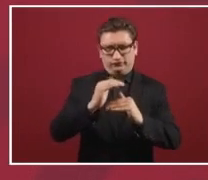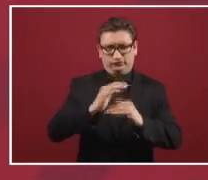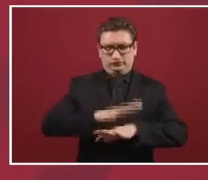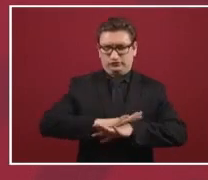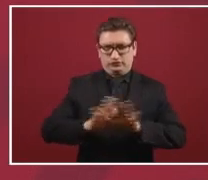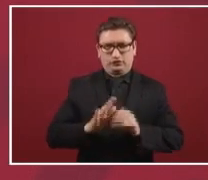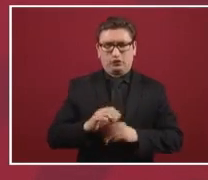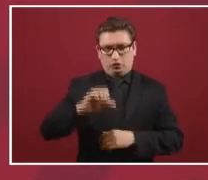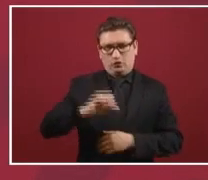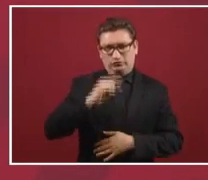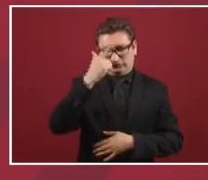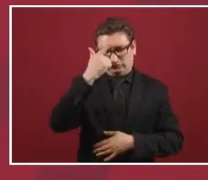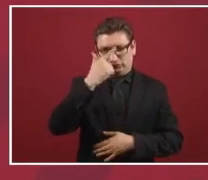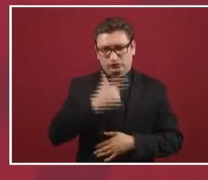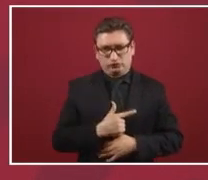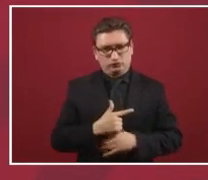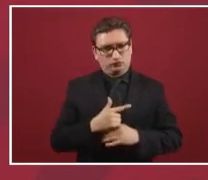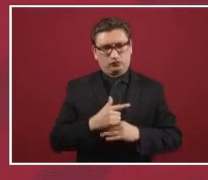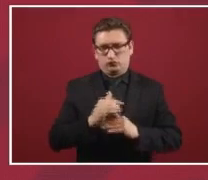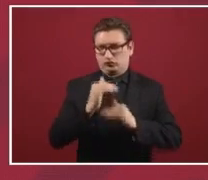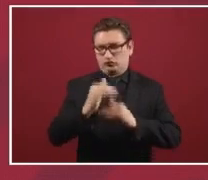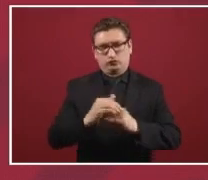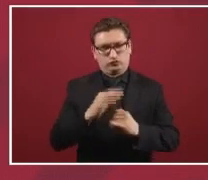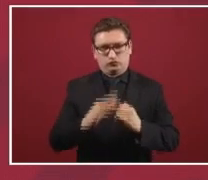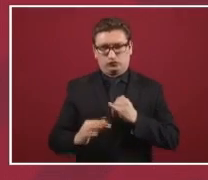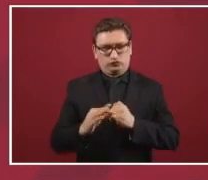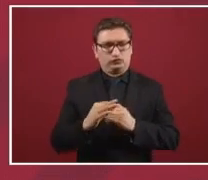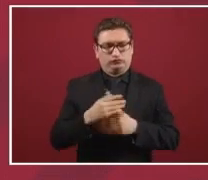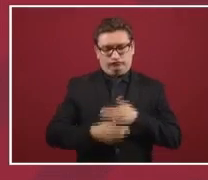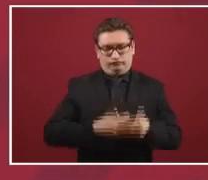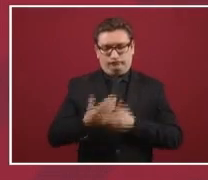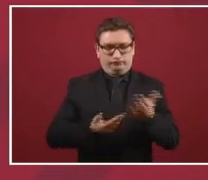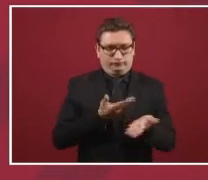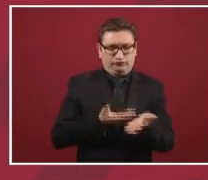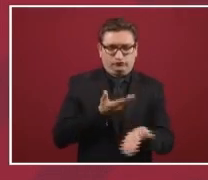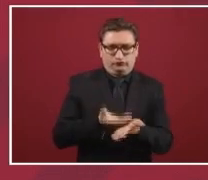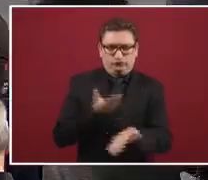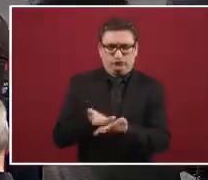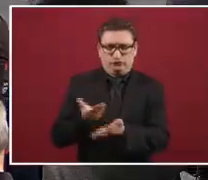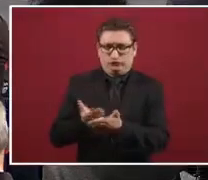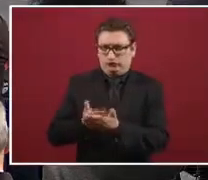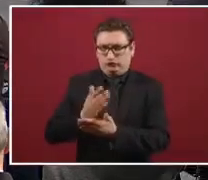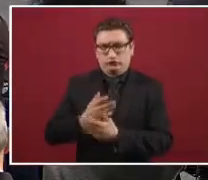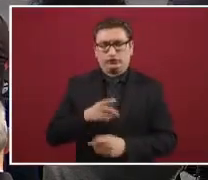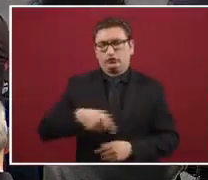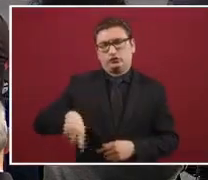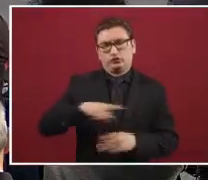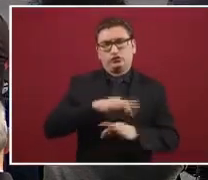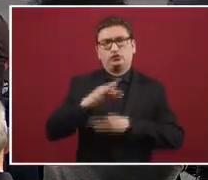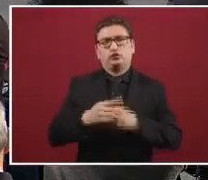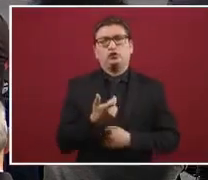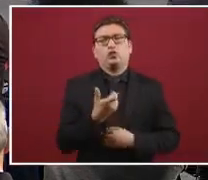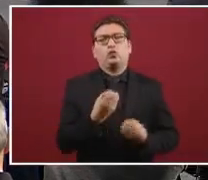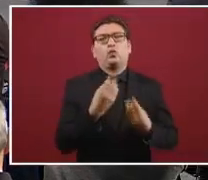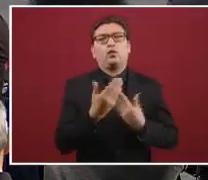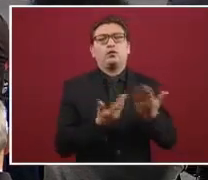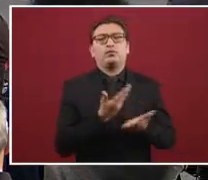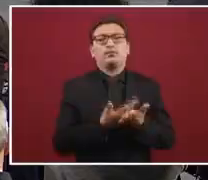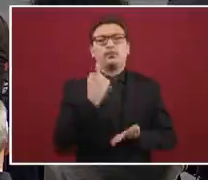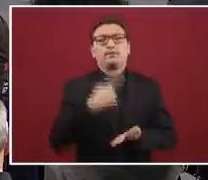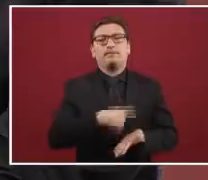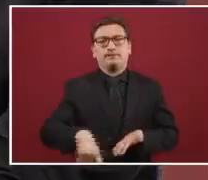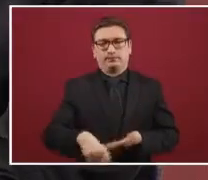por la noche el proceso de propuestas económicas para el avión